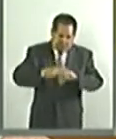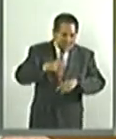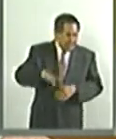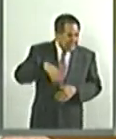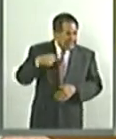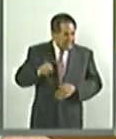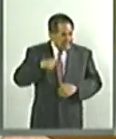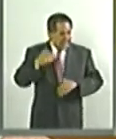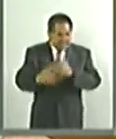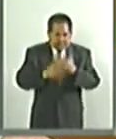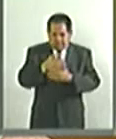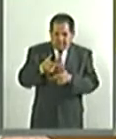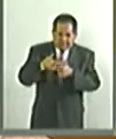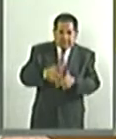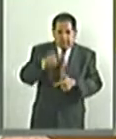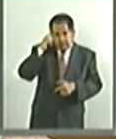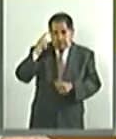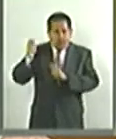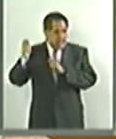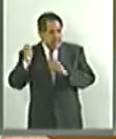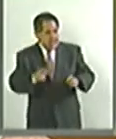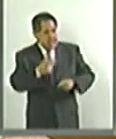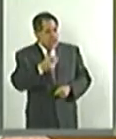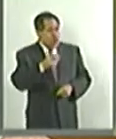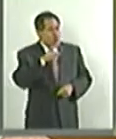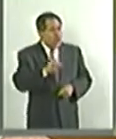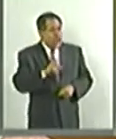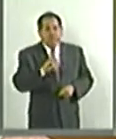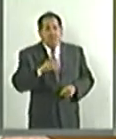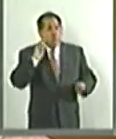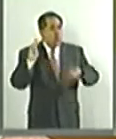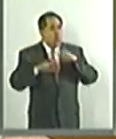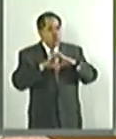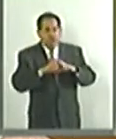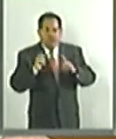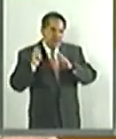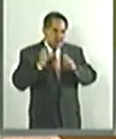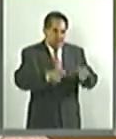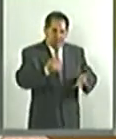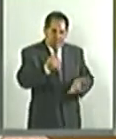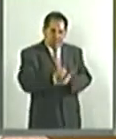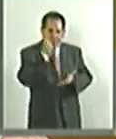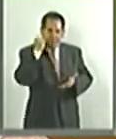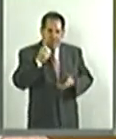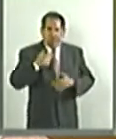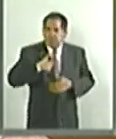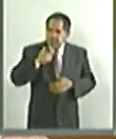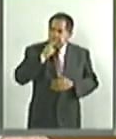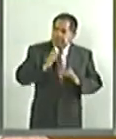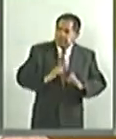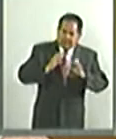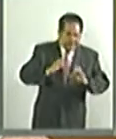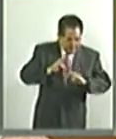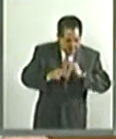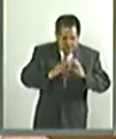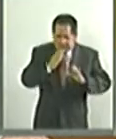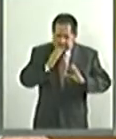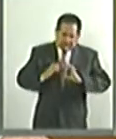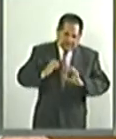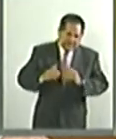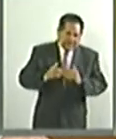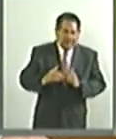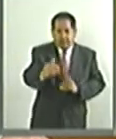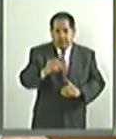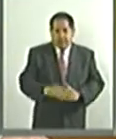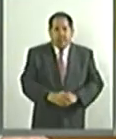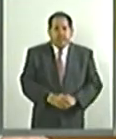para mantener la denominación de geoparques mundiales, preservando lo que sea necesario preservar en esas